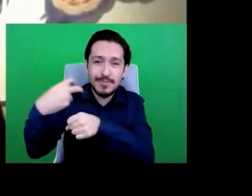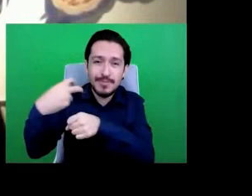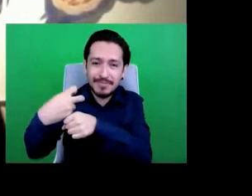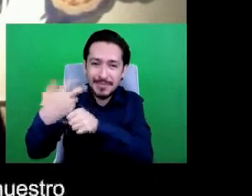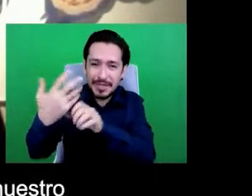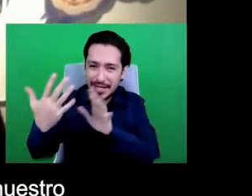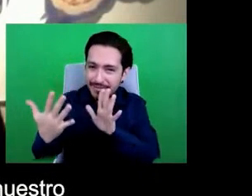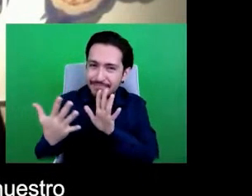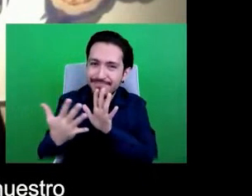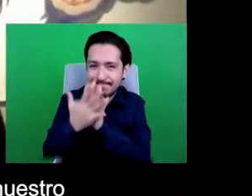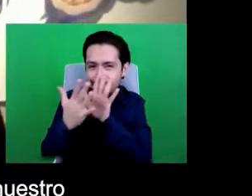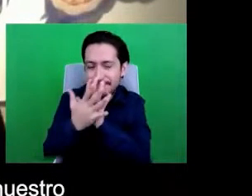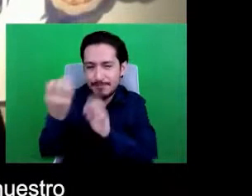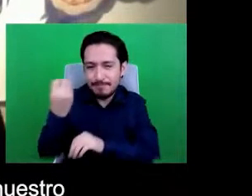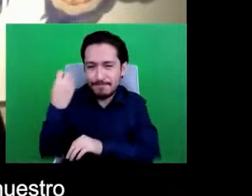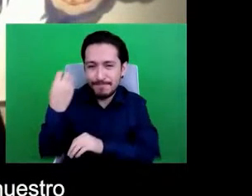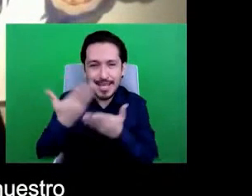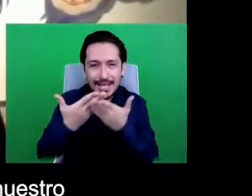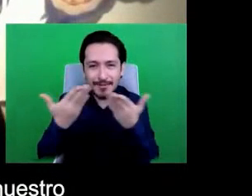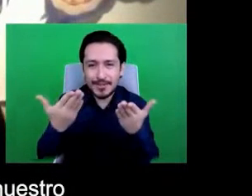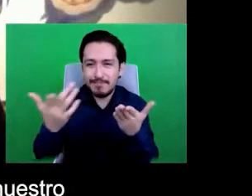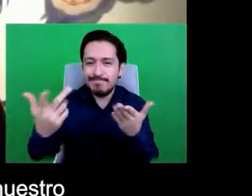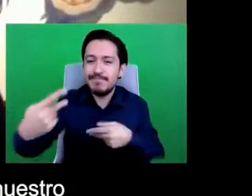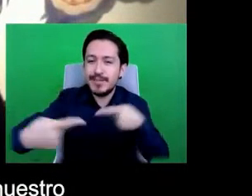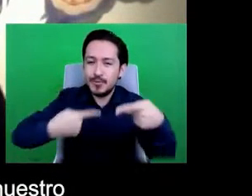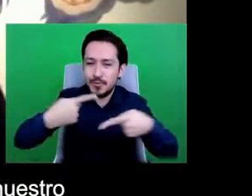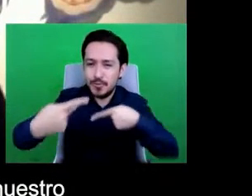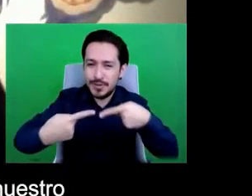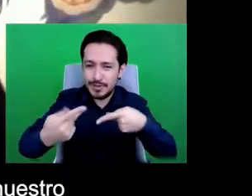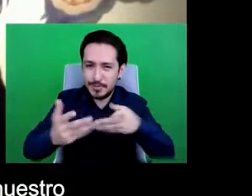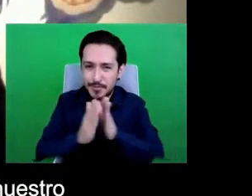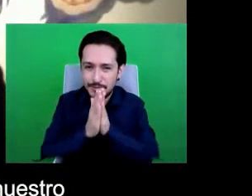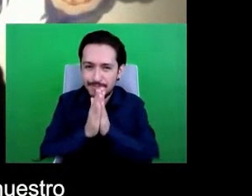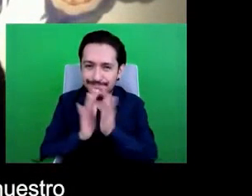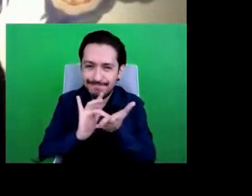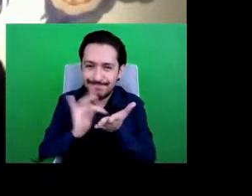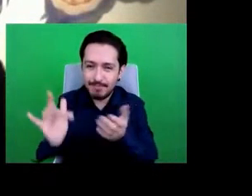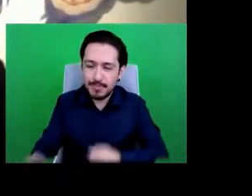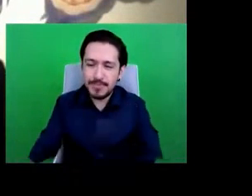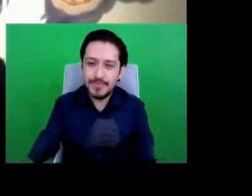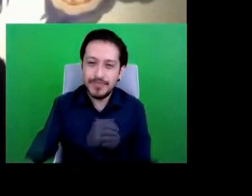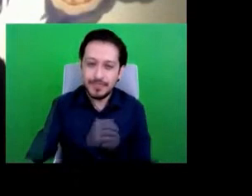el día de hoy y ahora podré escuchar las preguntas que tiene nuestro público. Gracias.